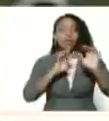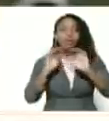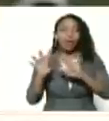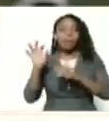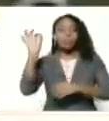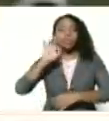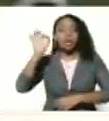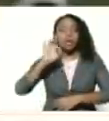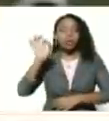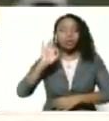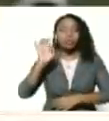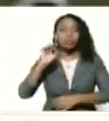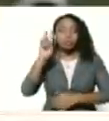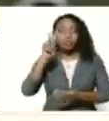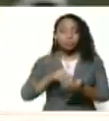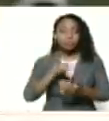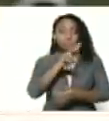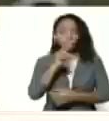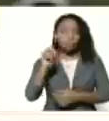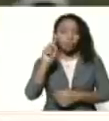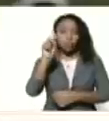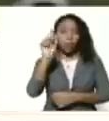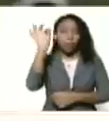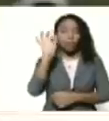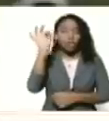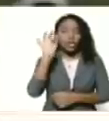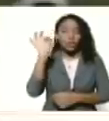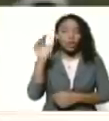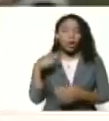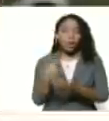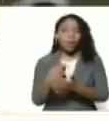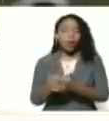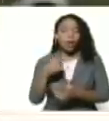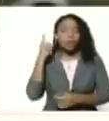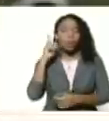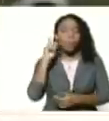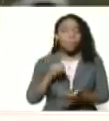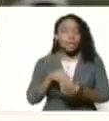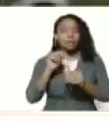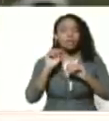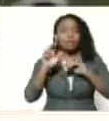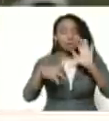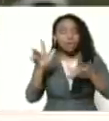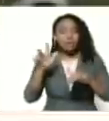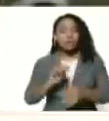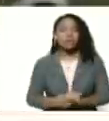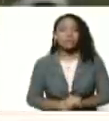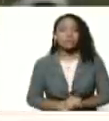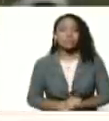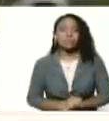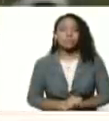99%, o sea, en el 2020 ingresó el 1% de lo que ingresó en el 2013. ¿Ah?